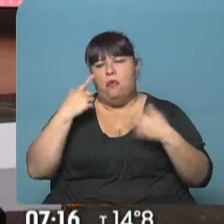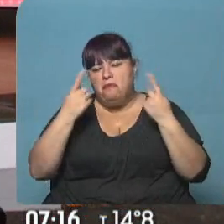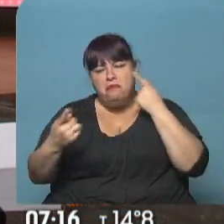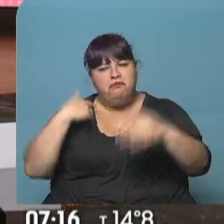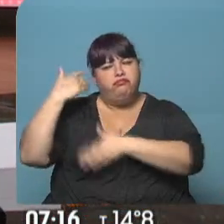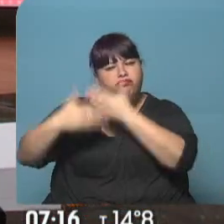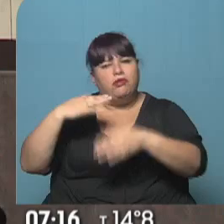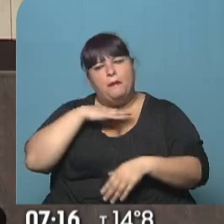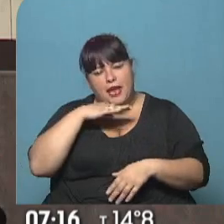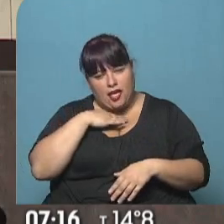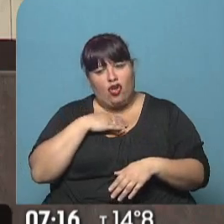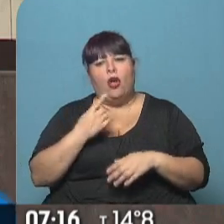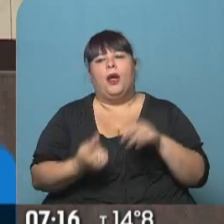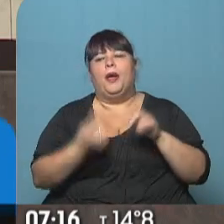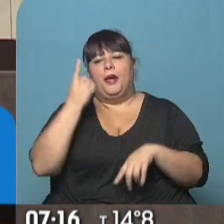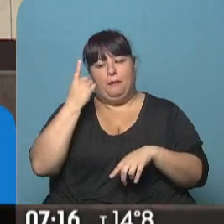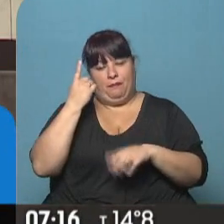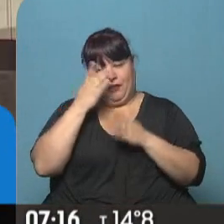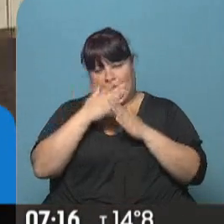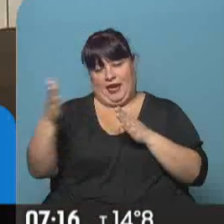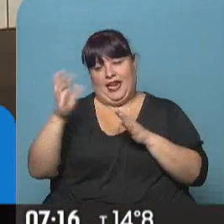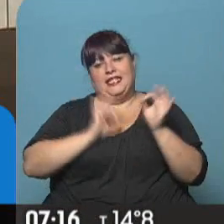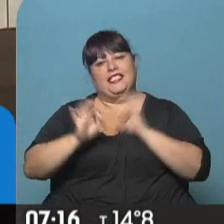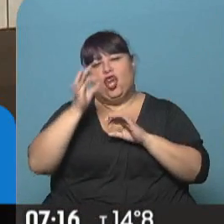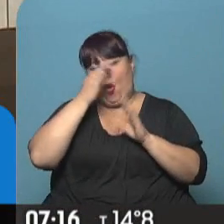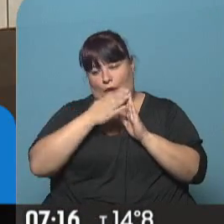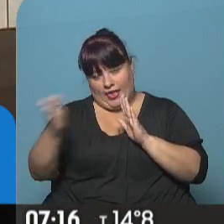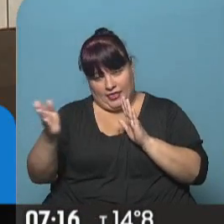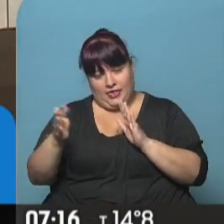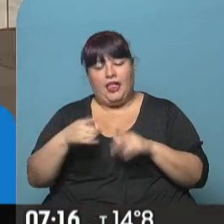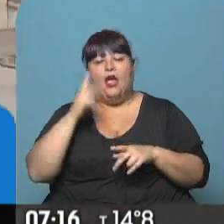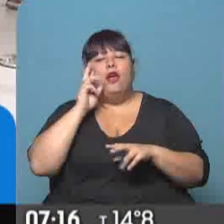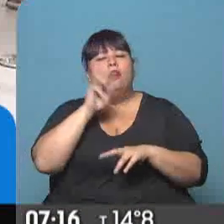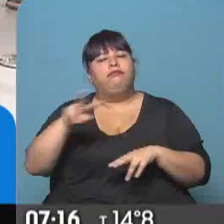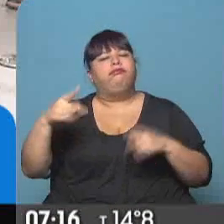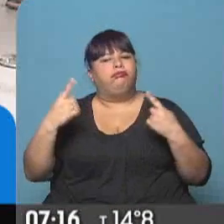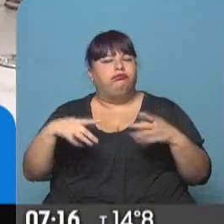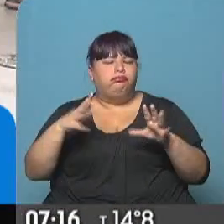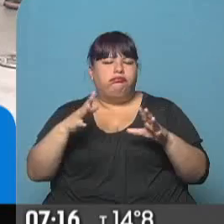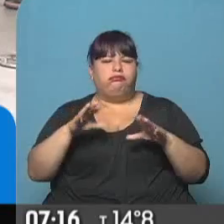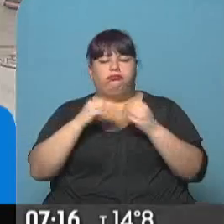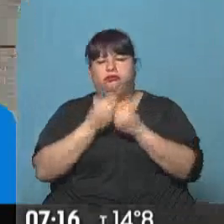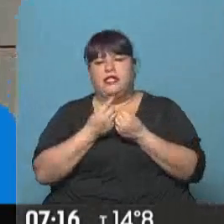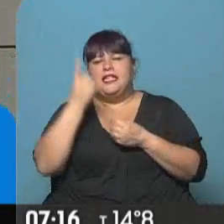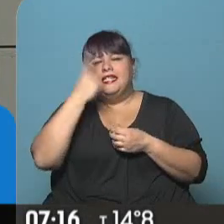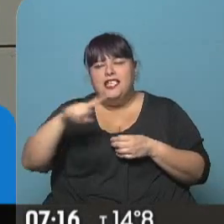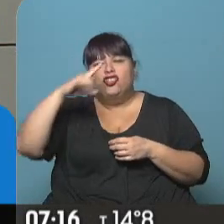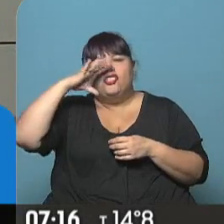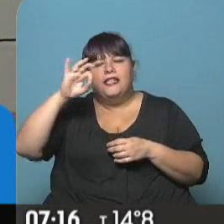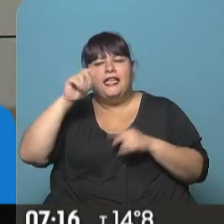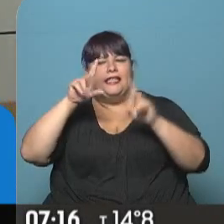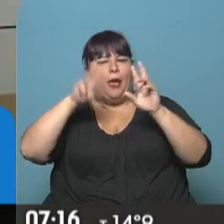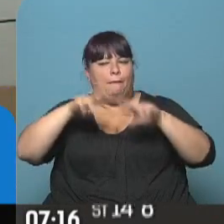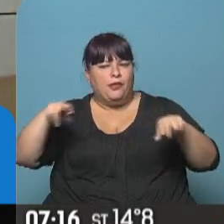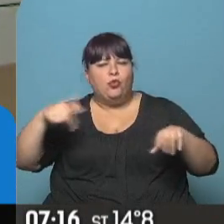se fueron dando en México en la primera mitad del siglo XX. La muestra reúne en total 170